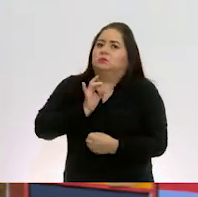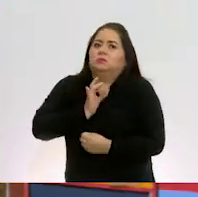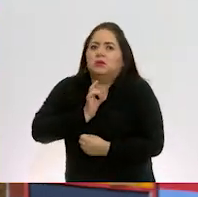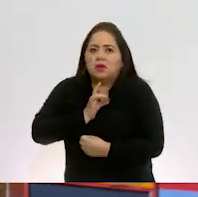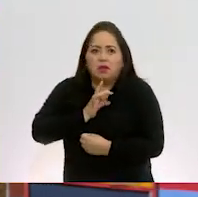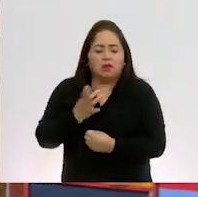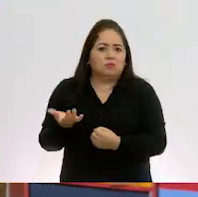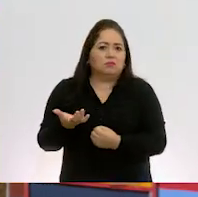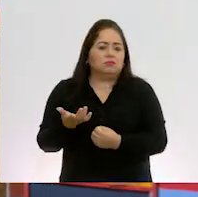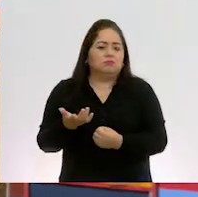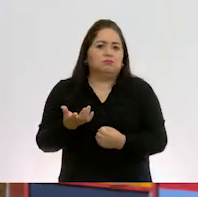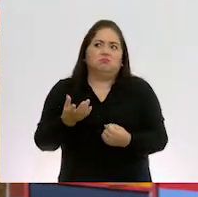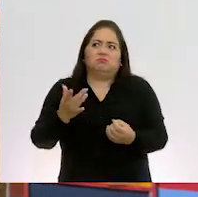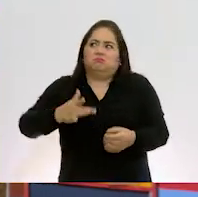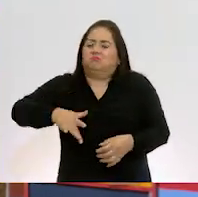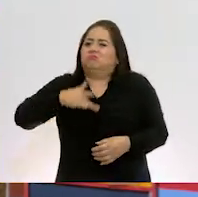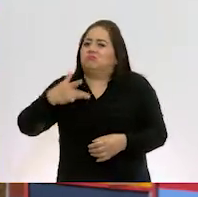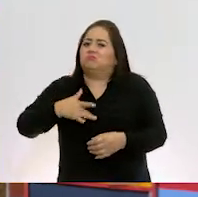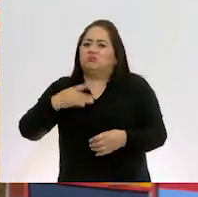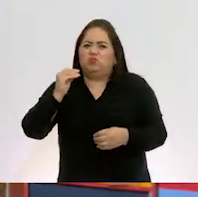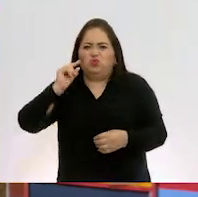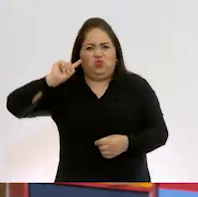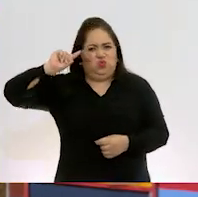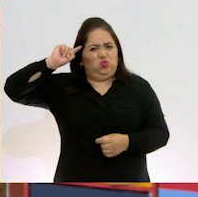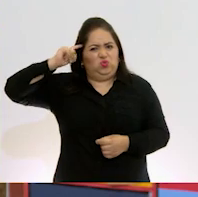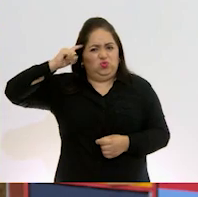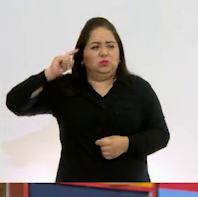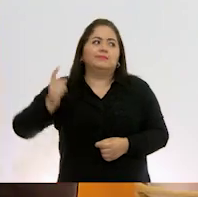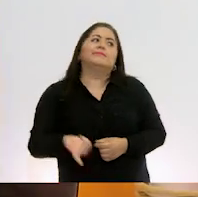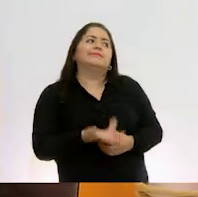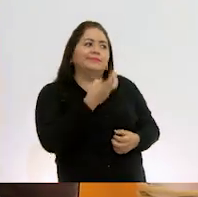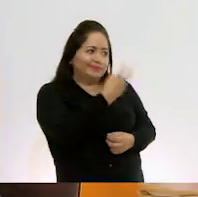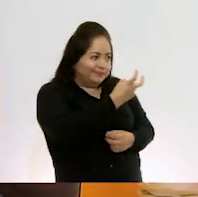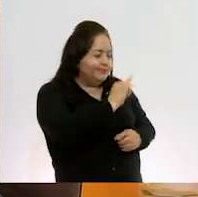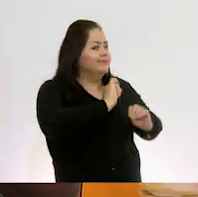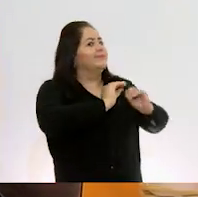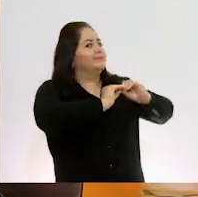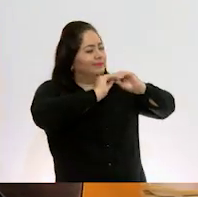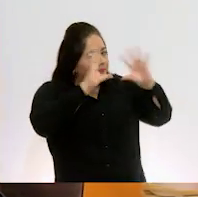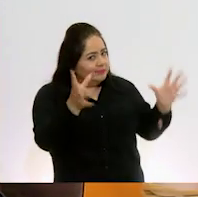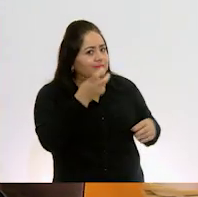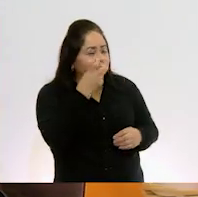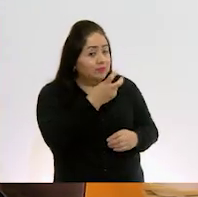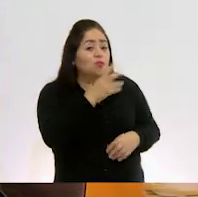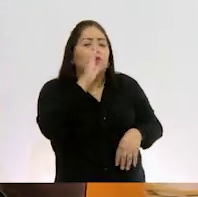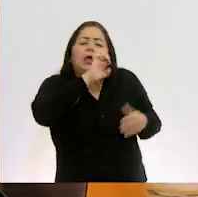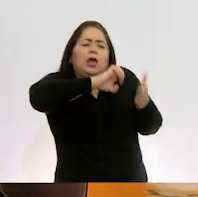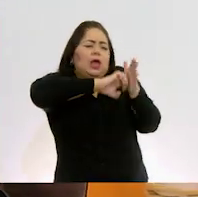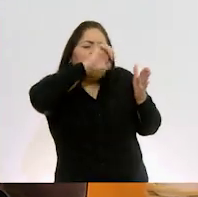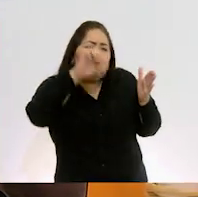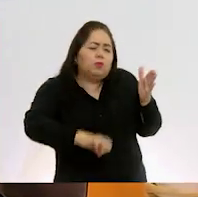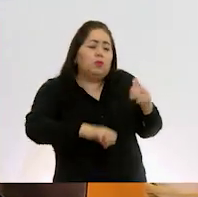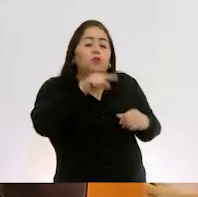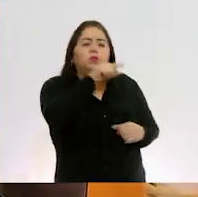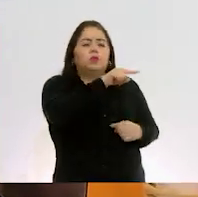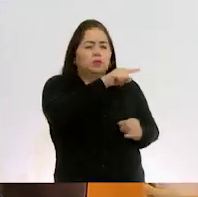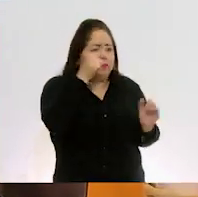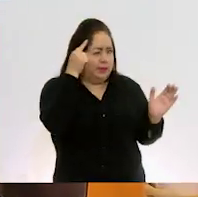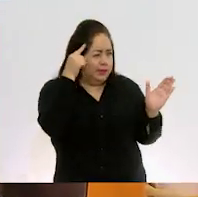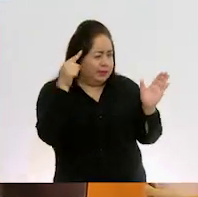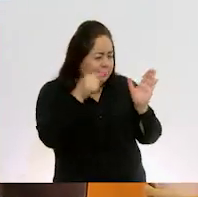miedo, sentiría mucho enojo. Claro, definitivamente. Y por ejemplo, ¿tú crees que